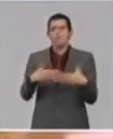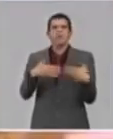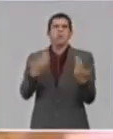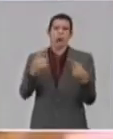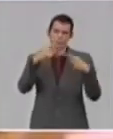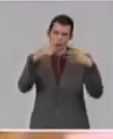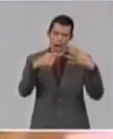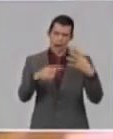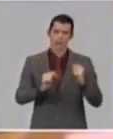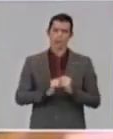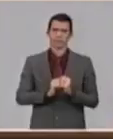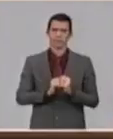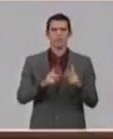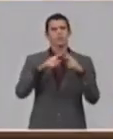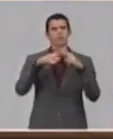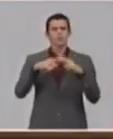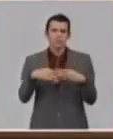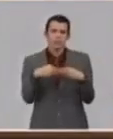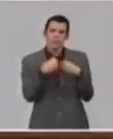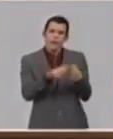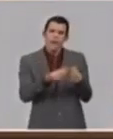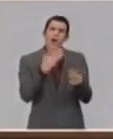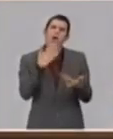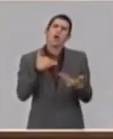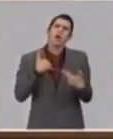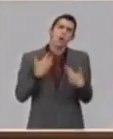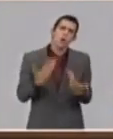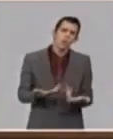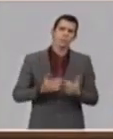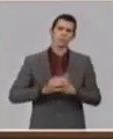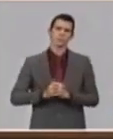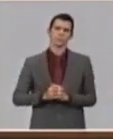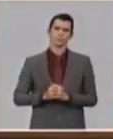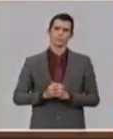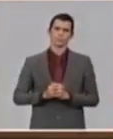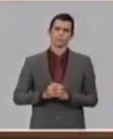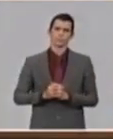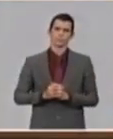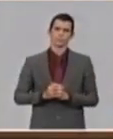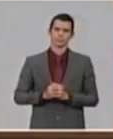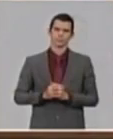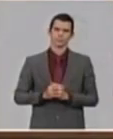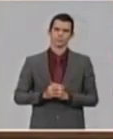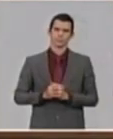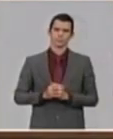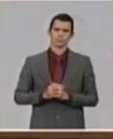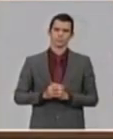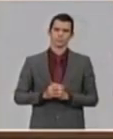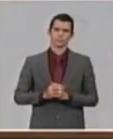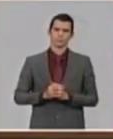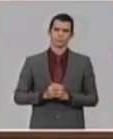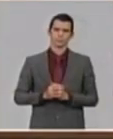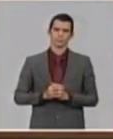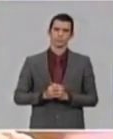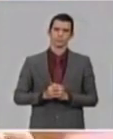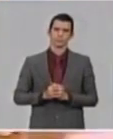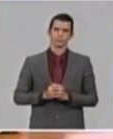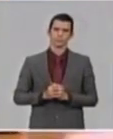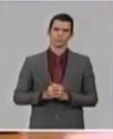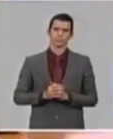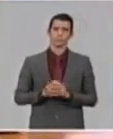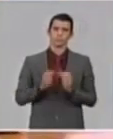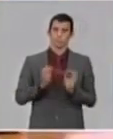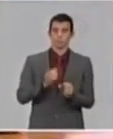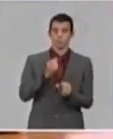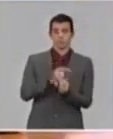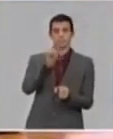canalizarse la solución de esa situación o resolverla directamente el trabajador social. Ese trabajador social